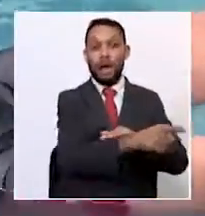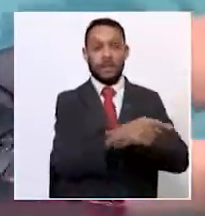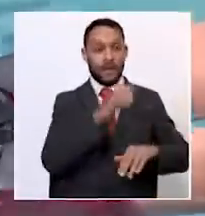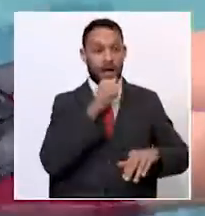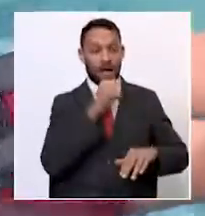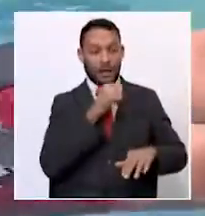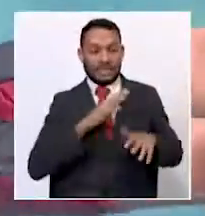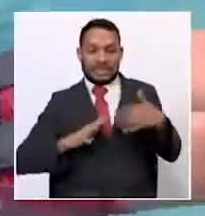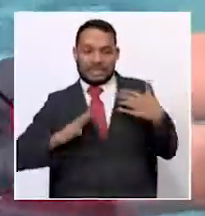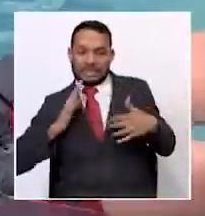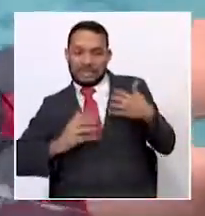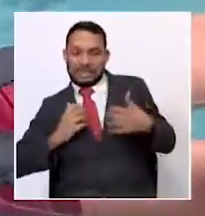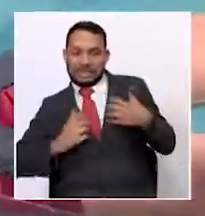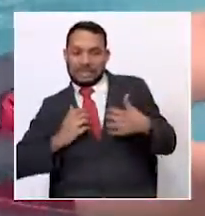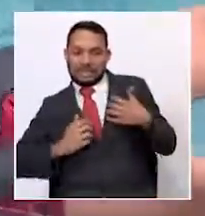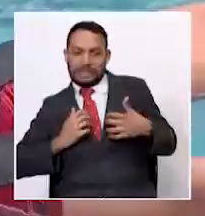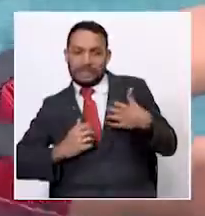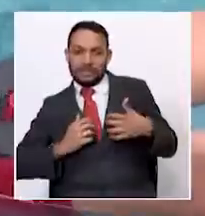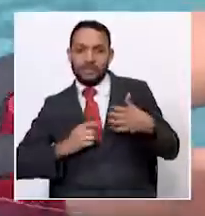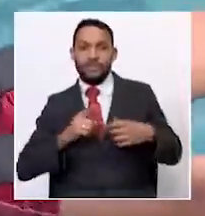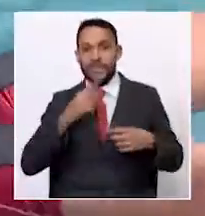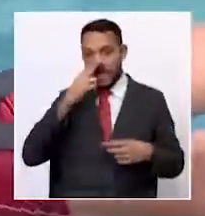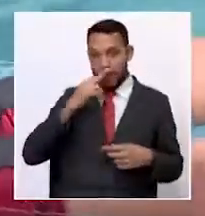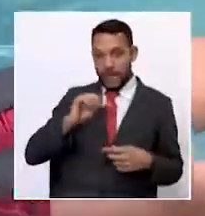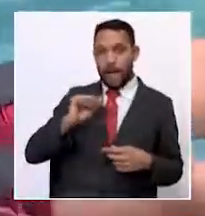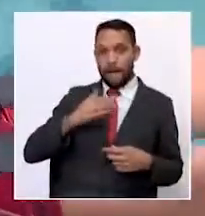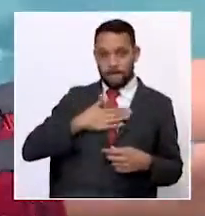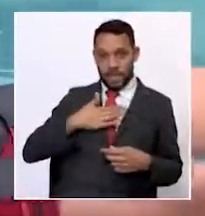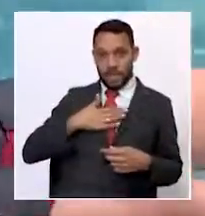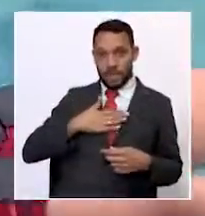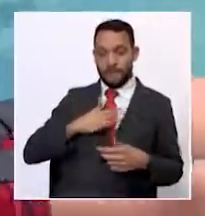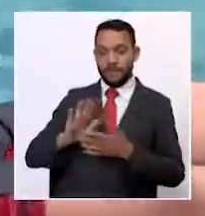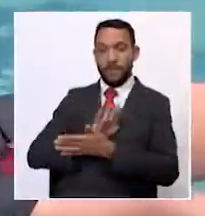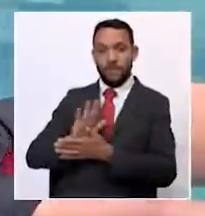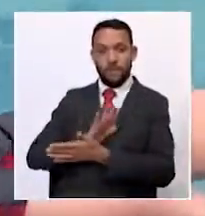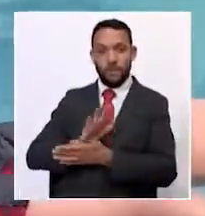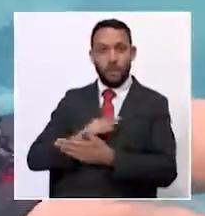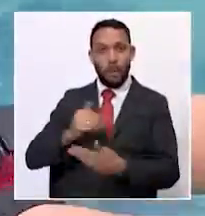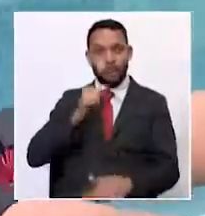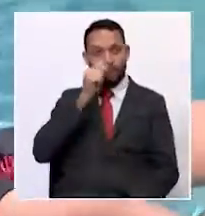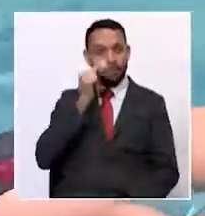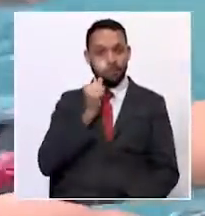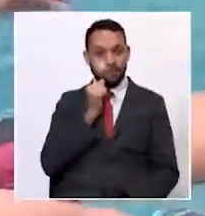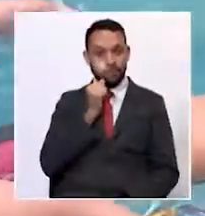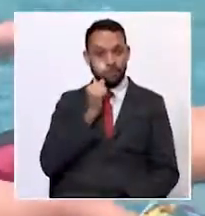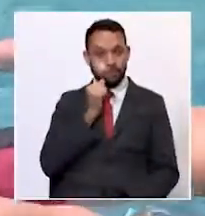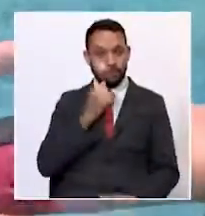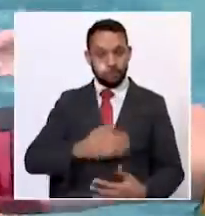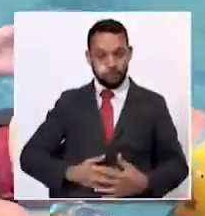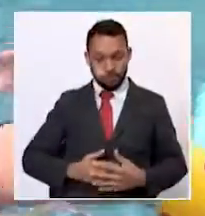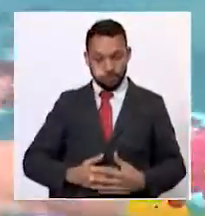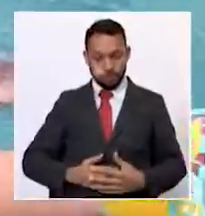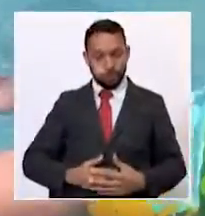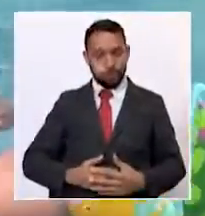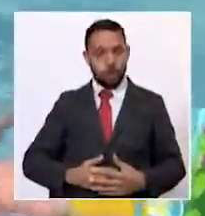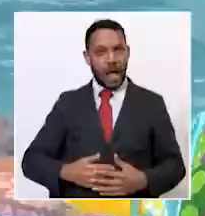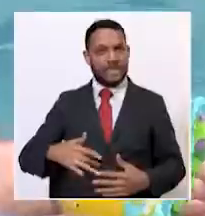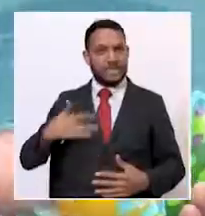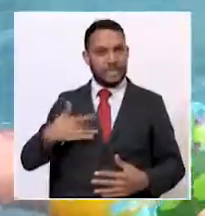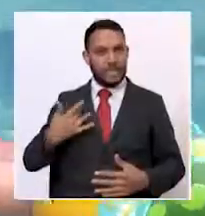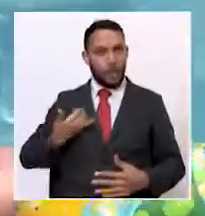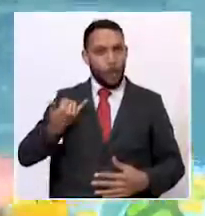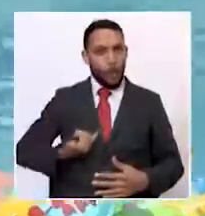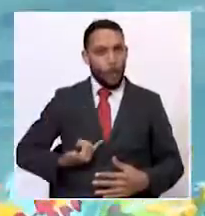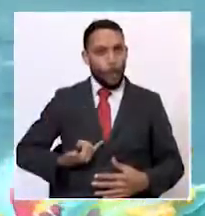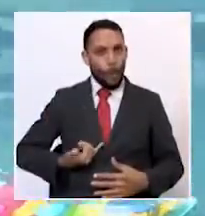debido al trauma que tuvo. La hija mía me contaba cómo el palpitar del bebé, el palpitar del corazoncito del bebé se siente